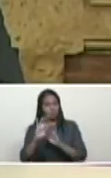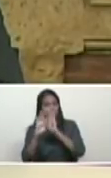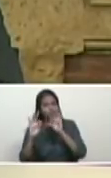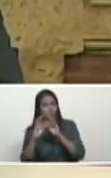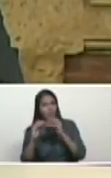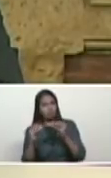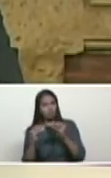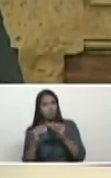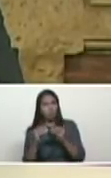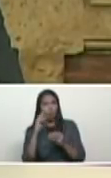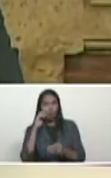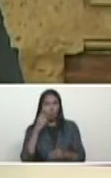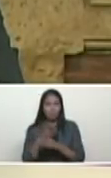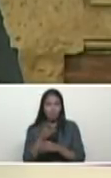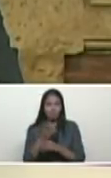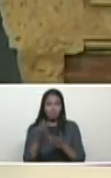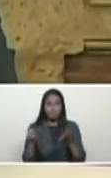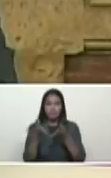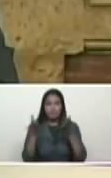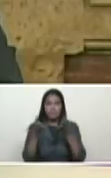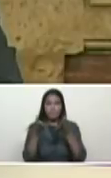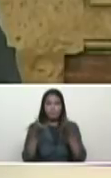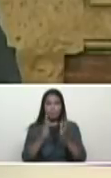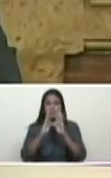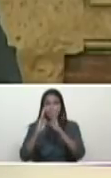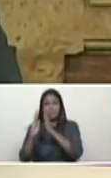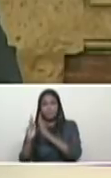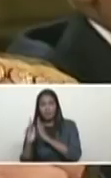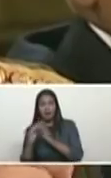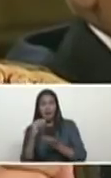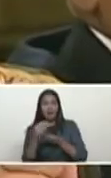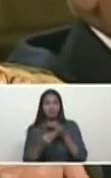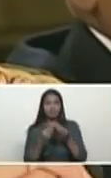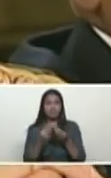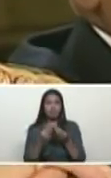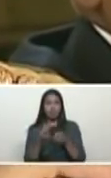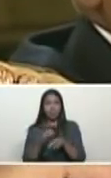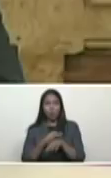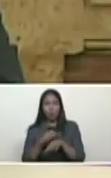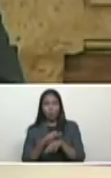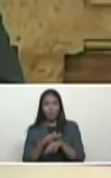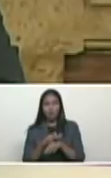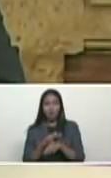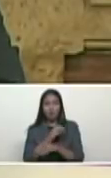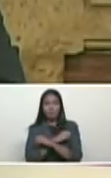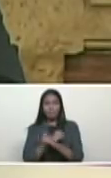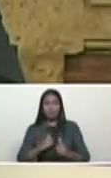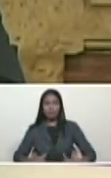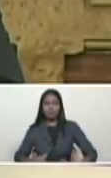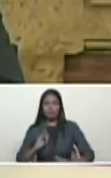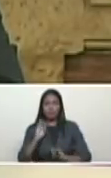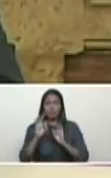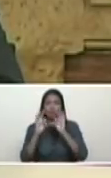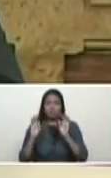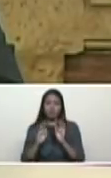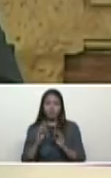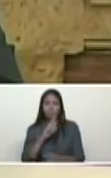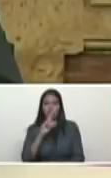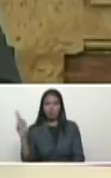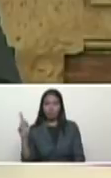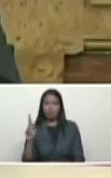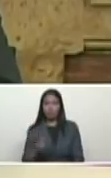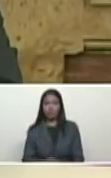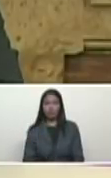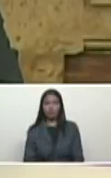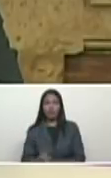obediente subordinada disciplinada a mi mando como poder militar de la república como poder